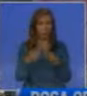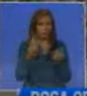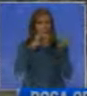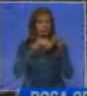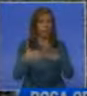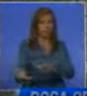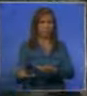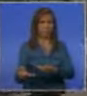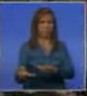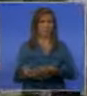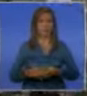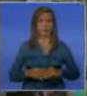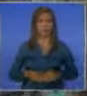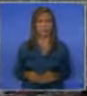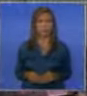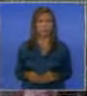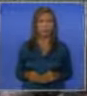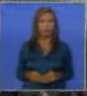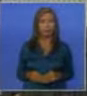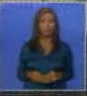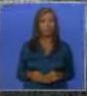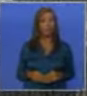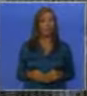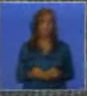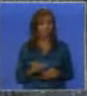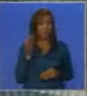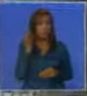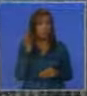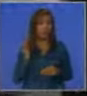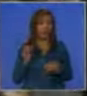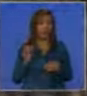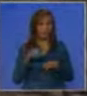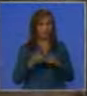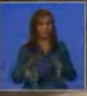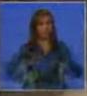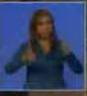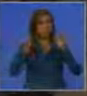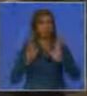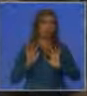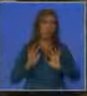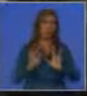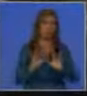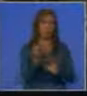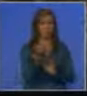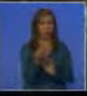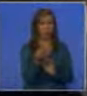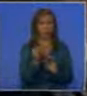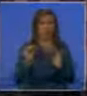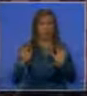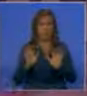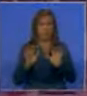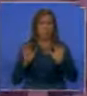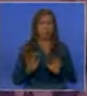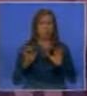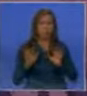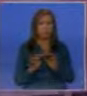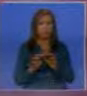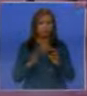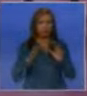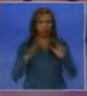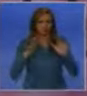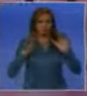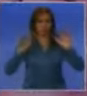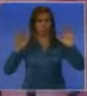instantánea. Fueron pocas las que llegaron hasta las afueras de la fiscalía en Quito, pero luego se unieron más al grito de la solidaridad para